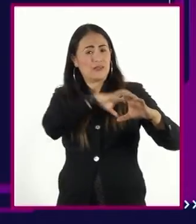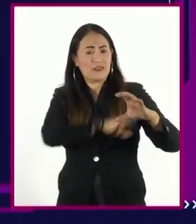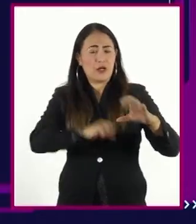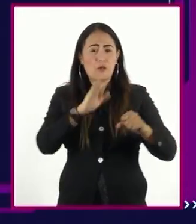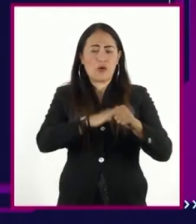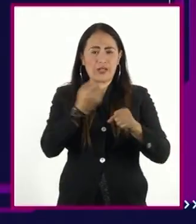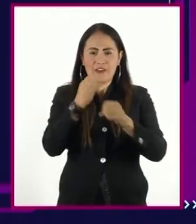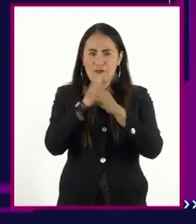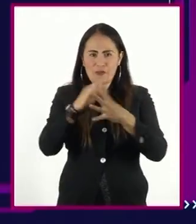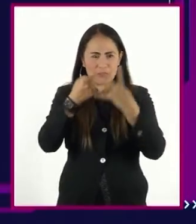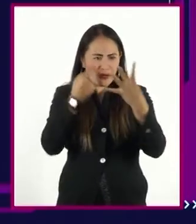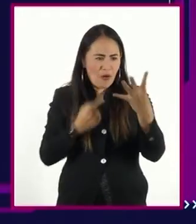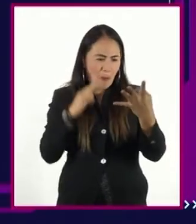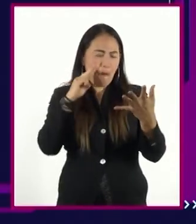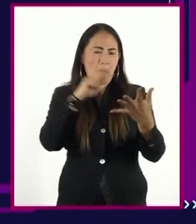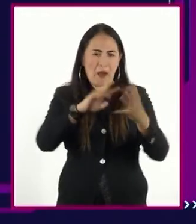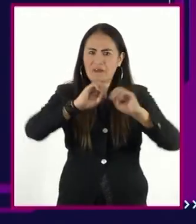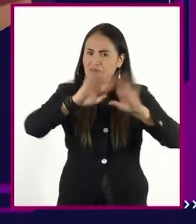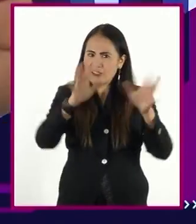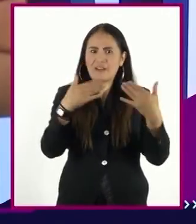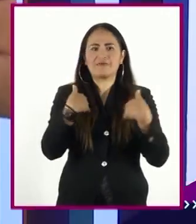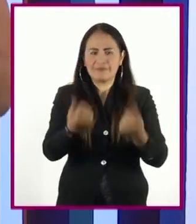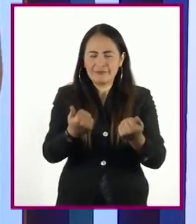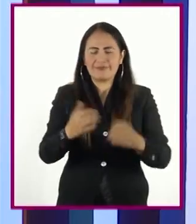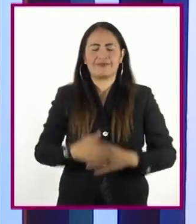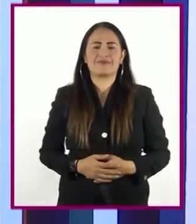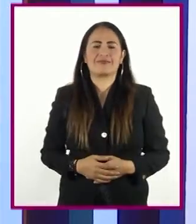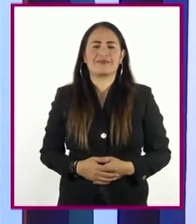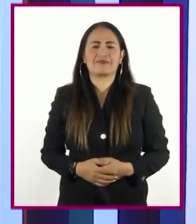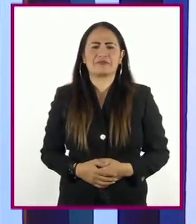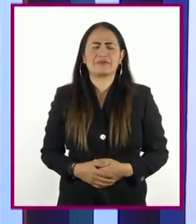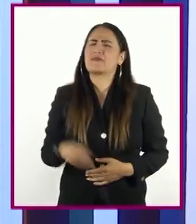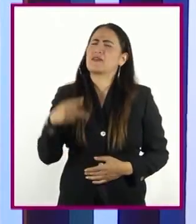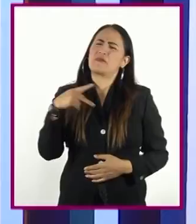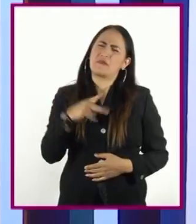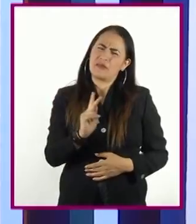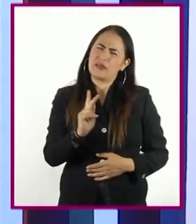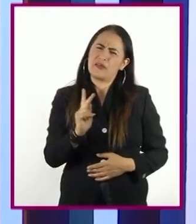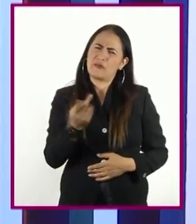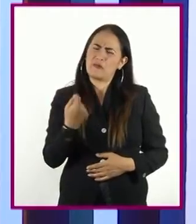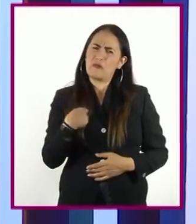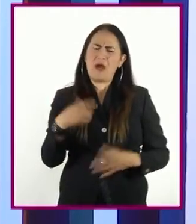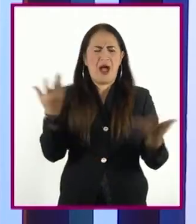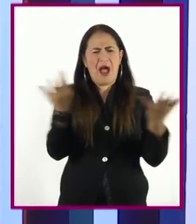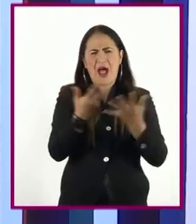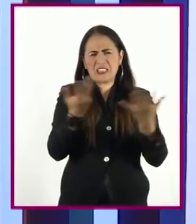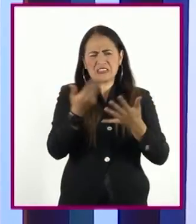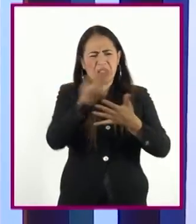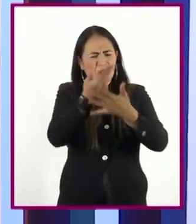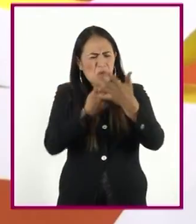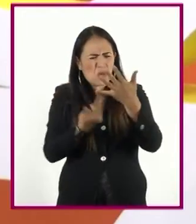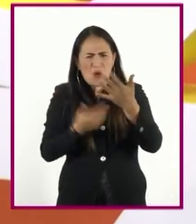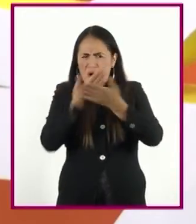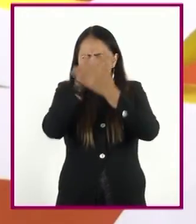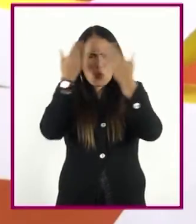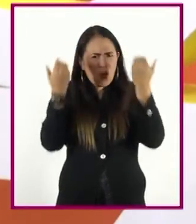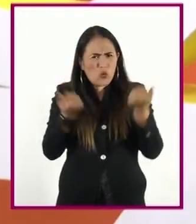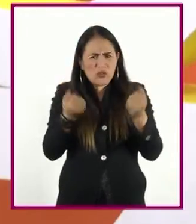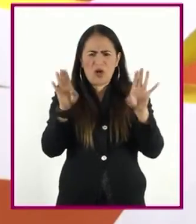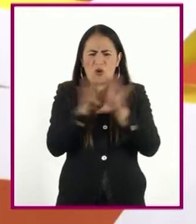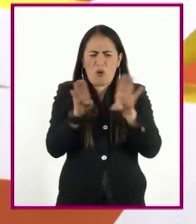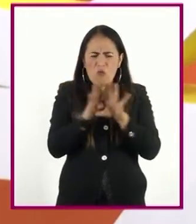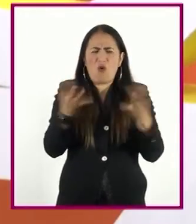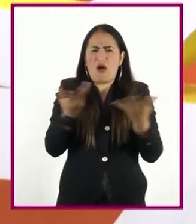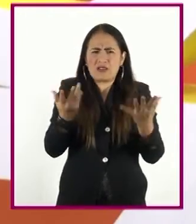la información que en ellas se presentan. Pero sinceramente no recuerdo cómo se construyen. ¿Podría ayudarme? Con gusto,